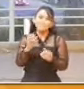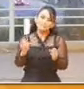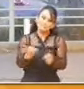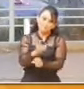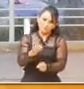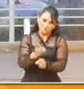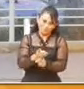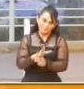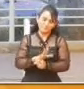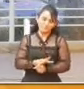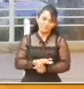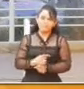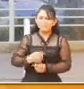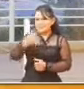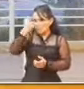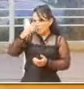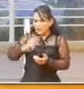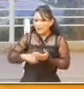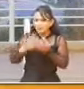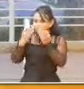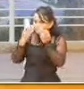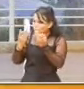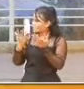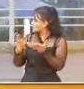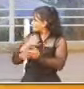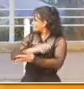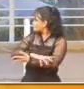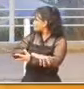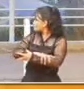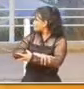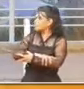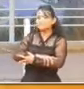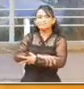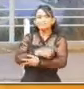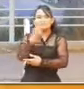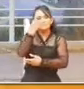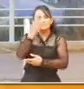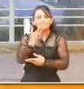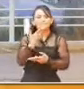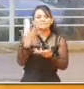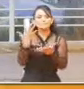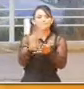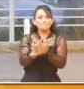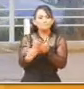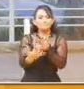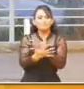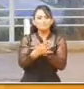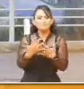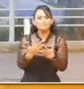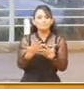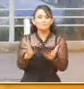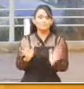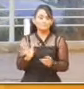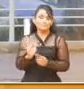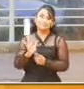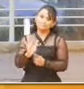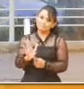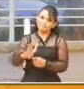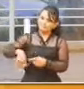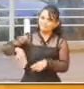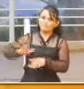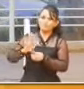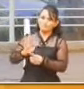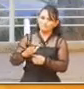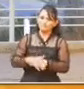sociedad. Creo que hemos demostrado la solidaridad para poder tomar acciones como las que hemos